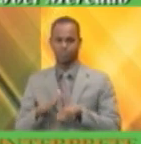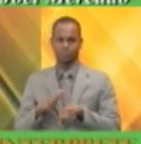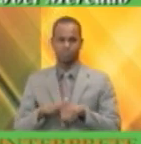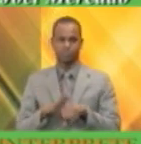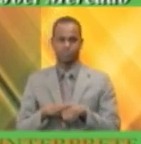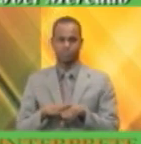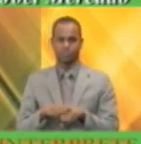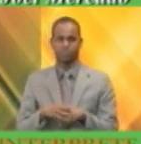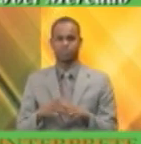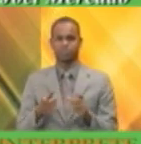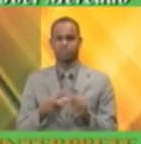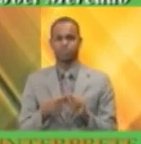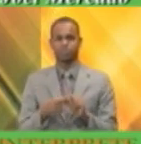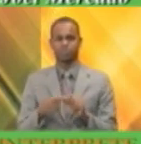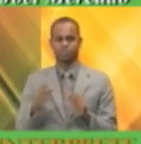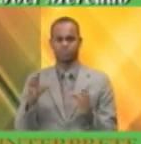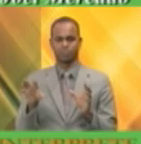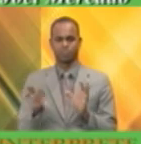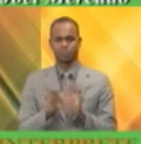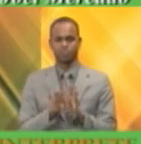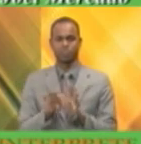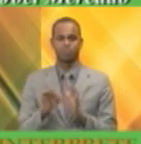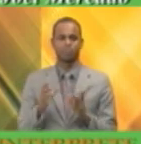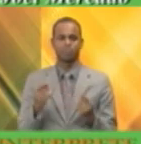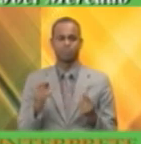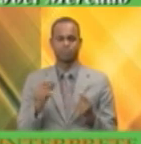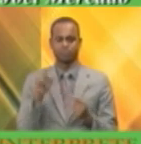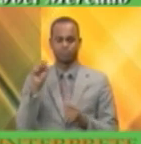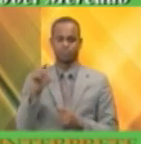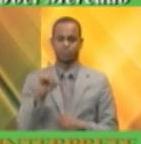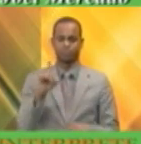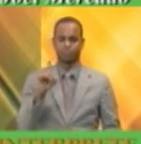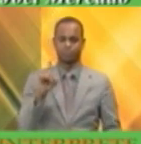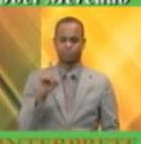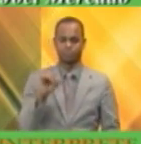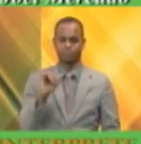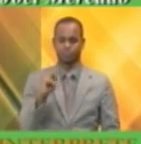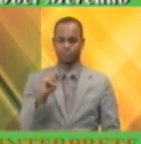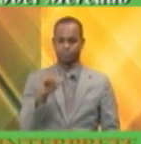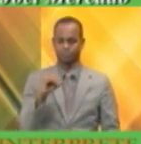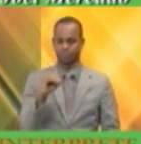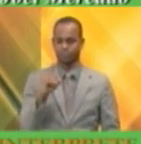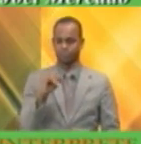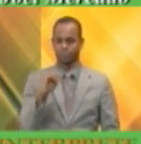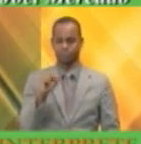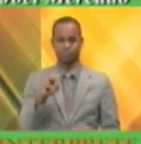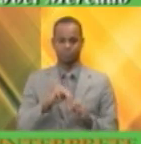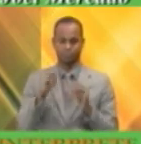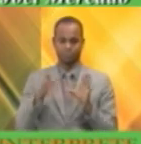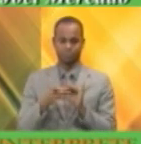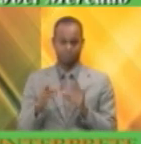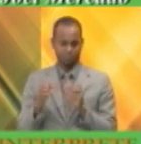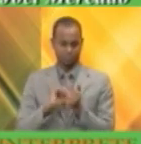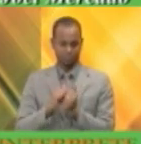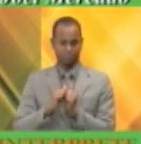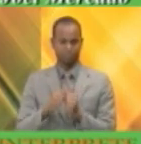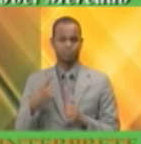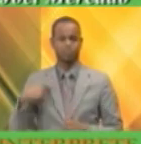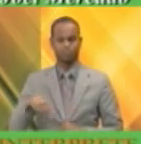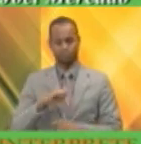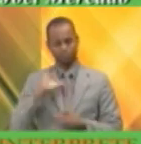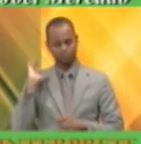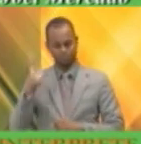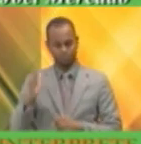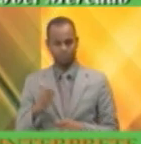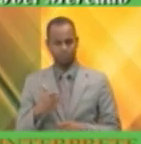Primero, felicitar la designación del licenciado Danilo Díaz como ministro de Deporte. Nosotros le daremos todo